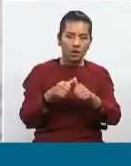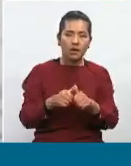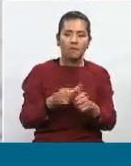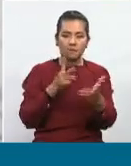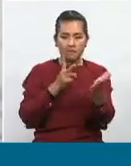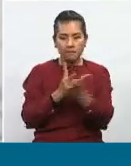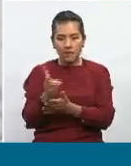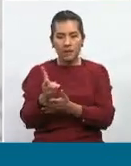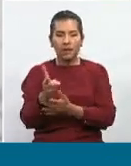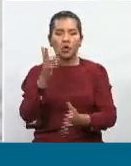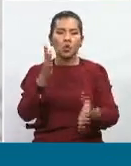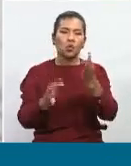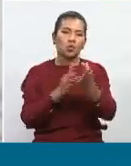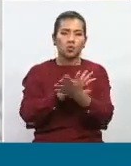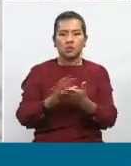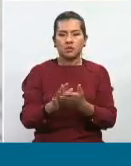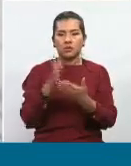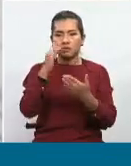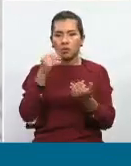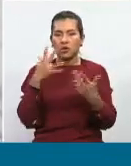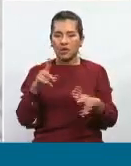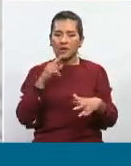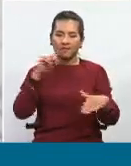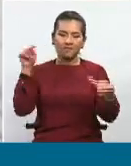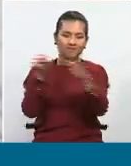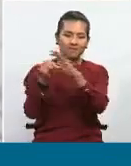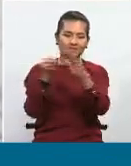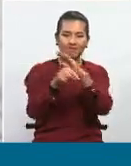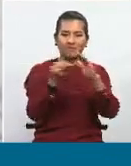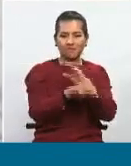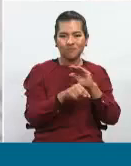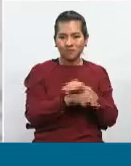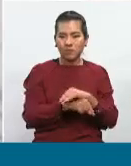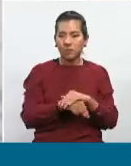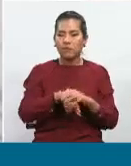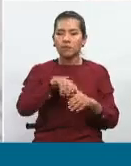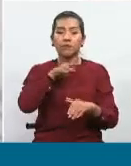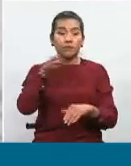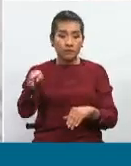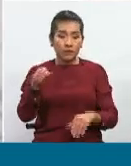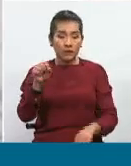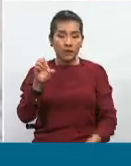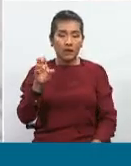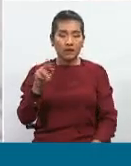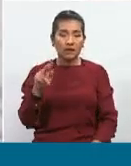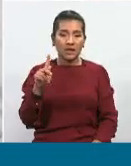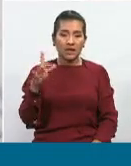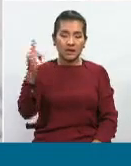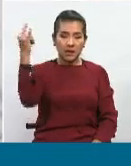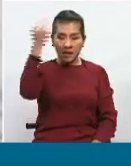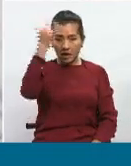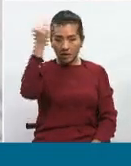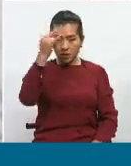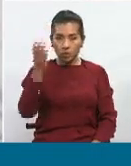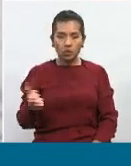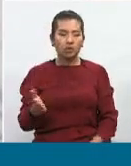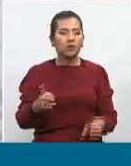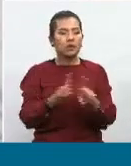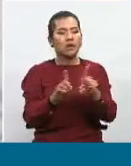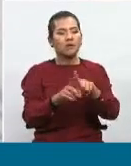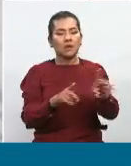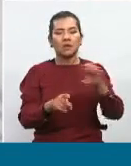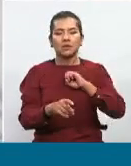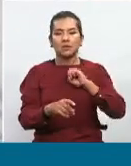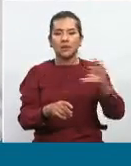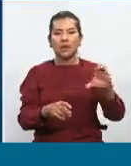de las masacres que se han suscitado tanto en Sencata, allá en la ciudad del Alto,